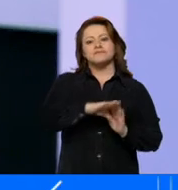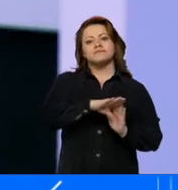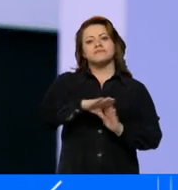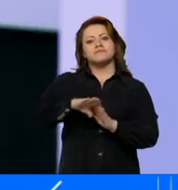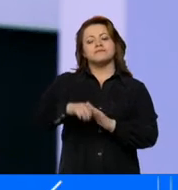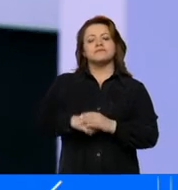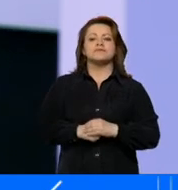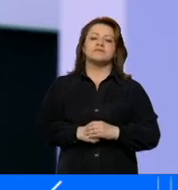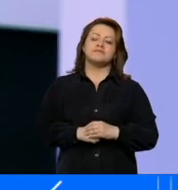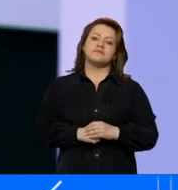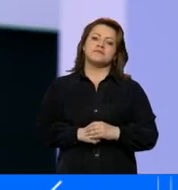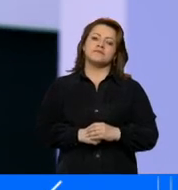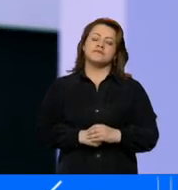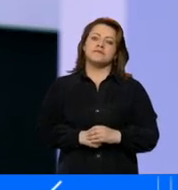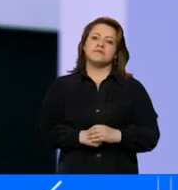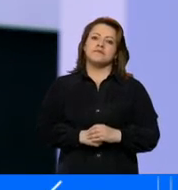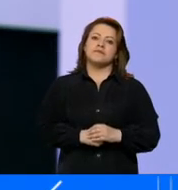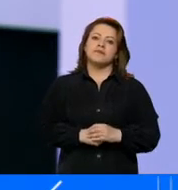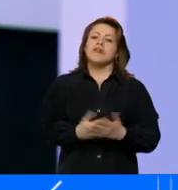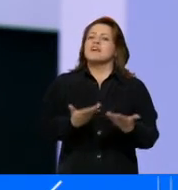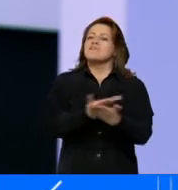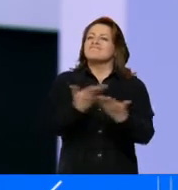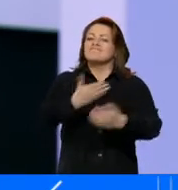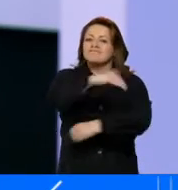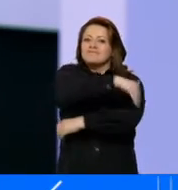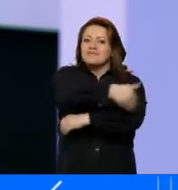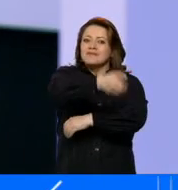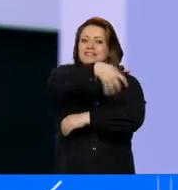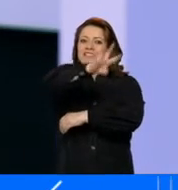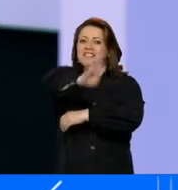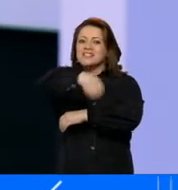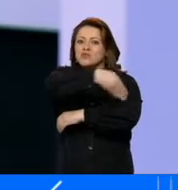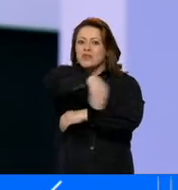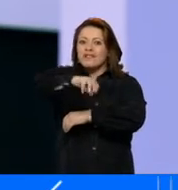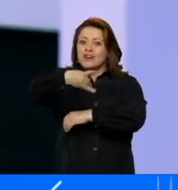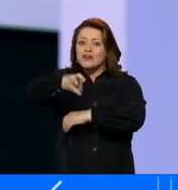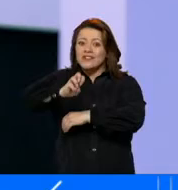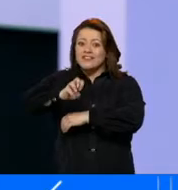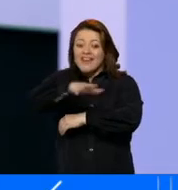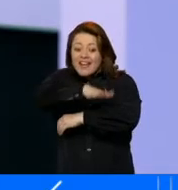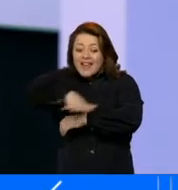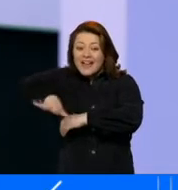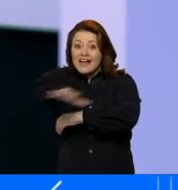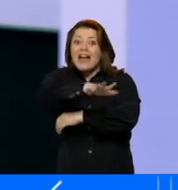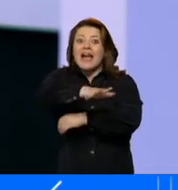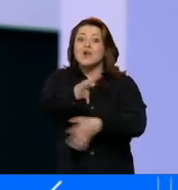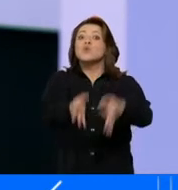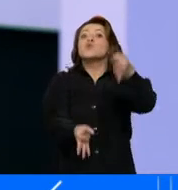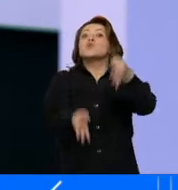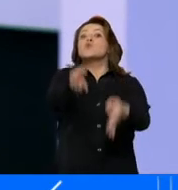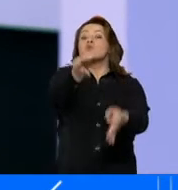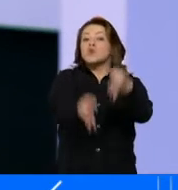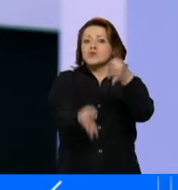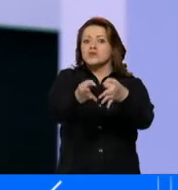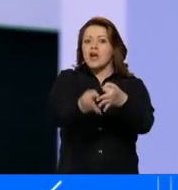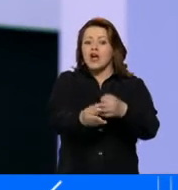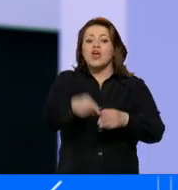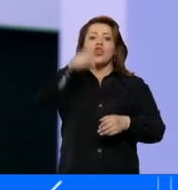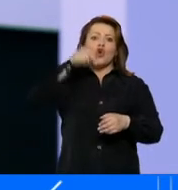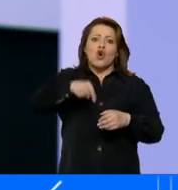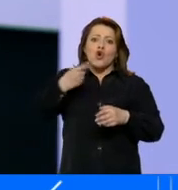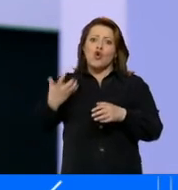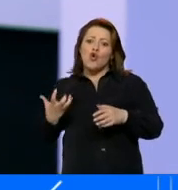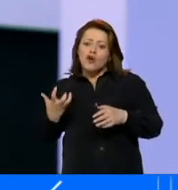del centro de servicios judiciales del complejo de paloquemao que nos y todas todas las víctimas de interbolsa provocó el aplazamiento de la audiencia de solicitud de